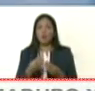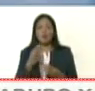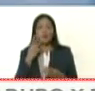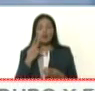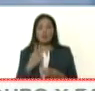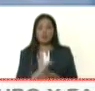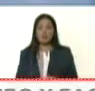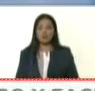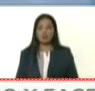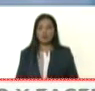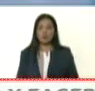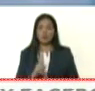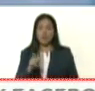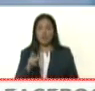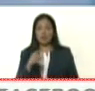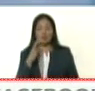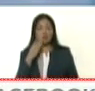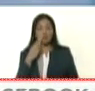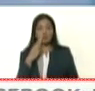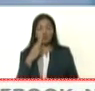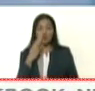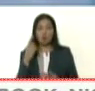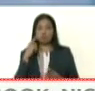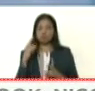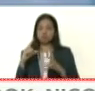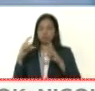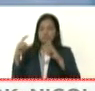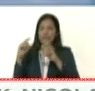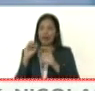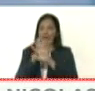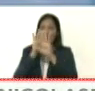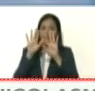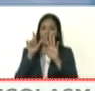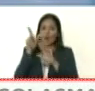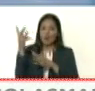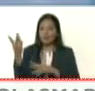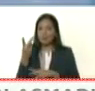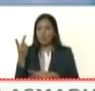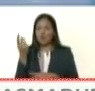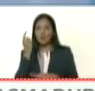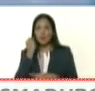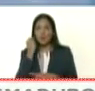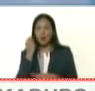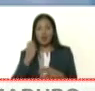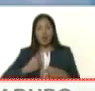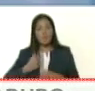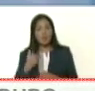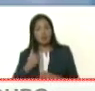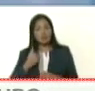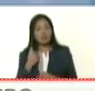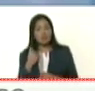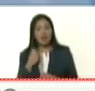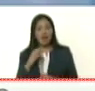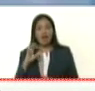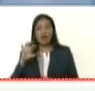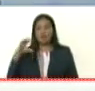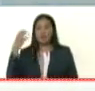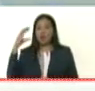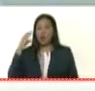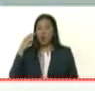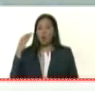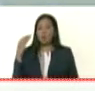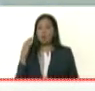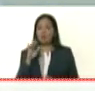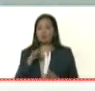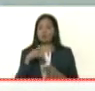¿Cómo es que nosotros tenemos la identificación clara de esta señora y la policía de Cúcuta le echó tierra al